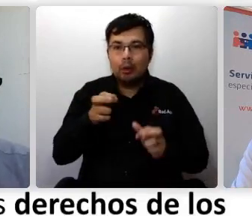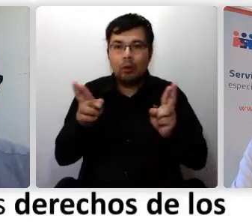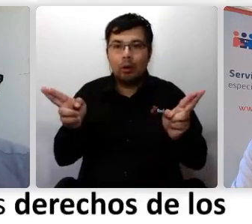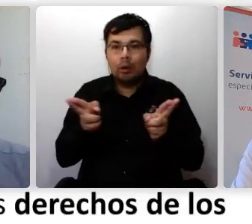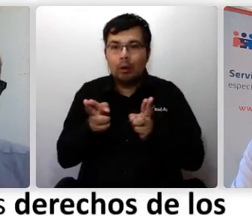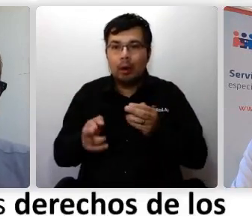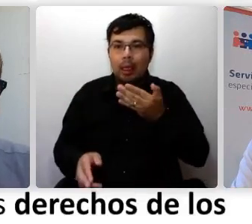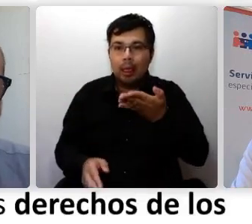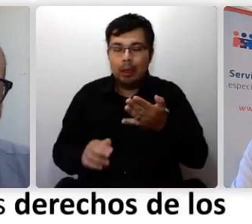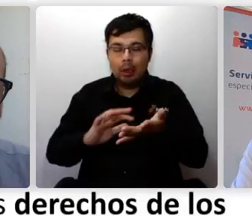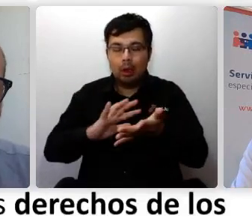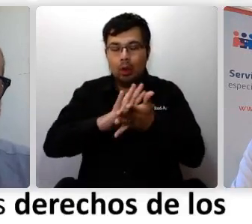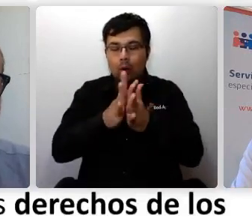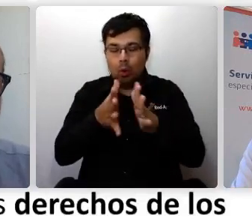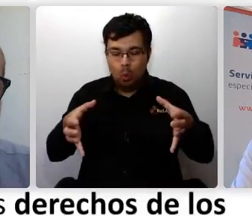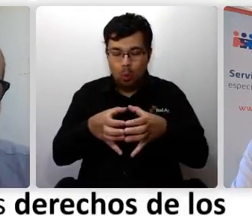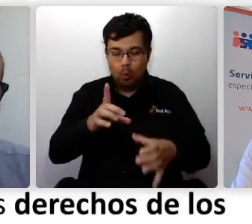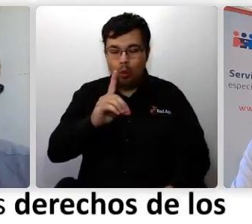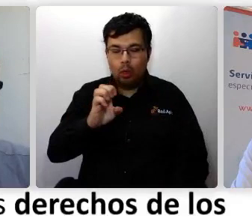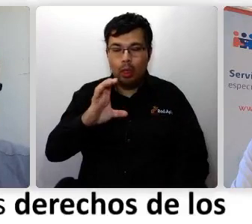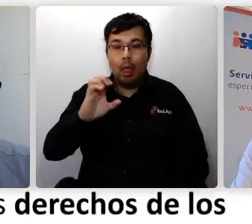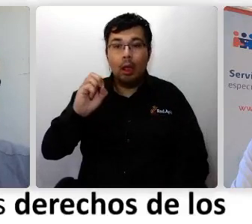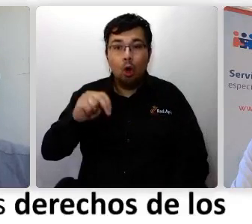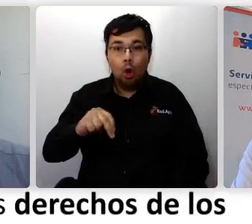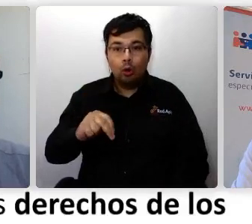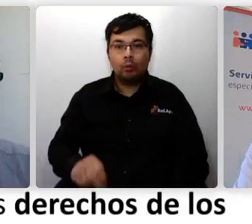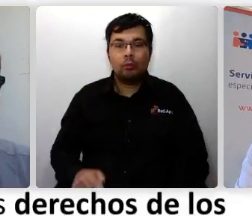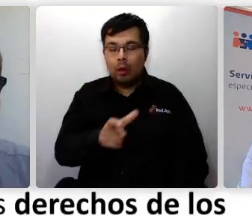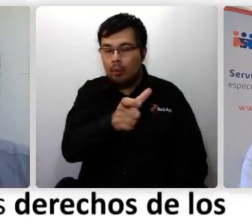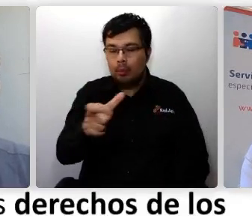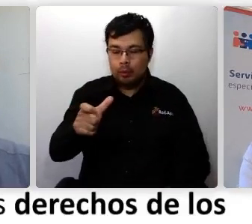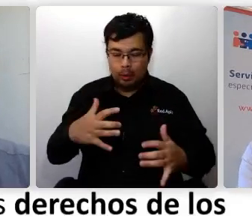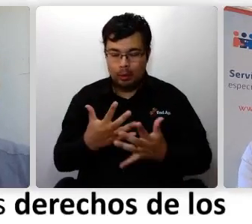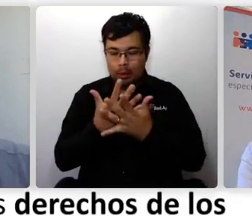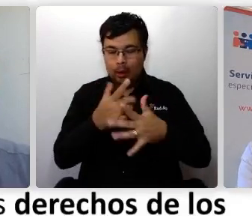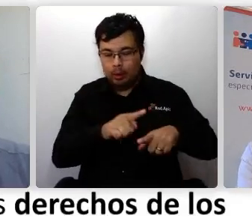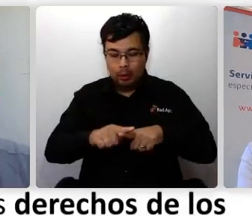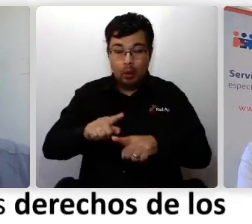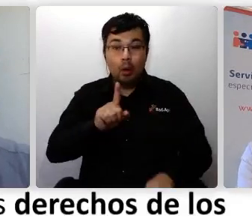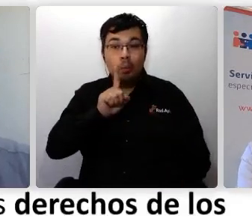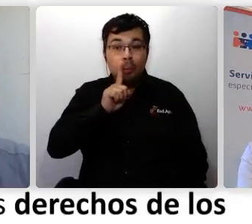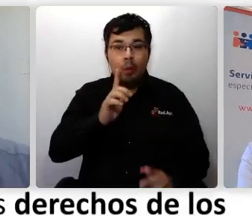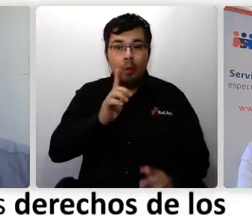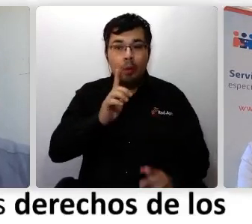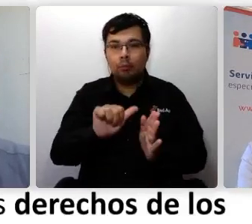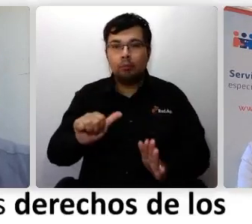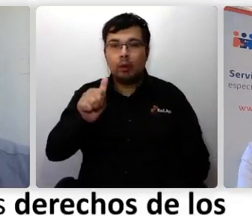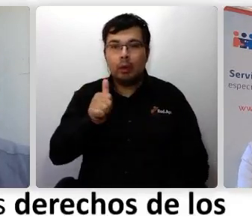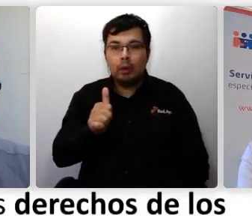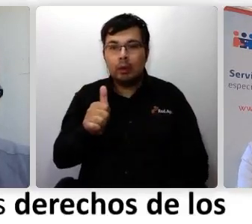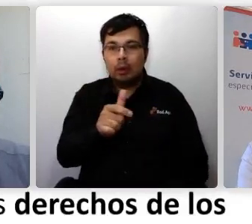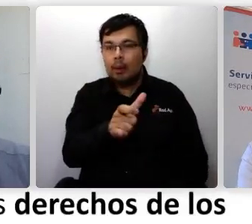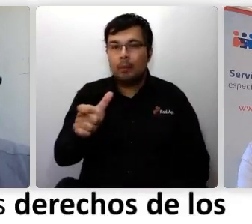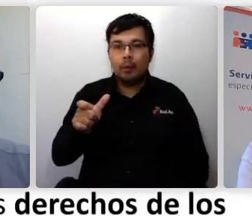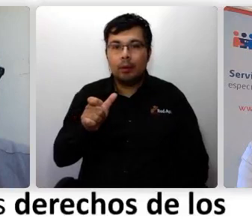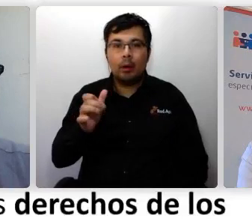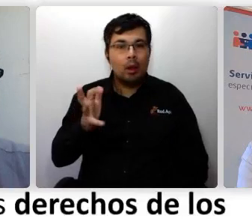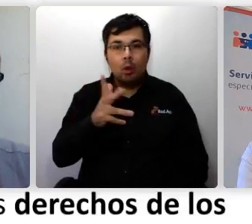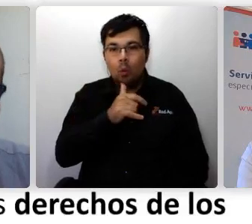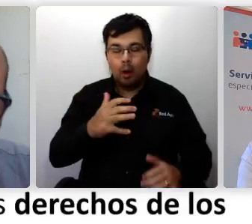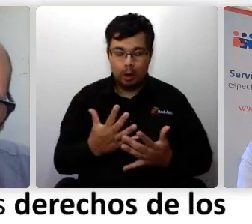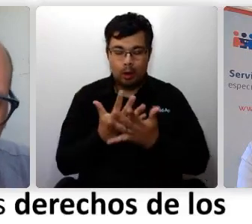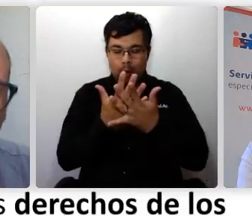todo el equipo de DECON. Están las redes sociales. Quienes tengan redes sociales, síganlos. Quienes no tengan redes sociales, desde ya empiecen a hacer redes